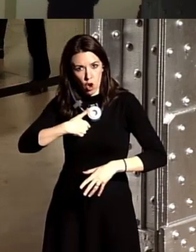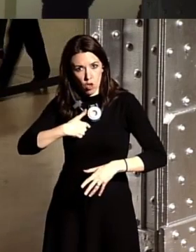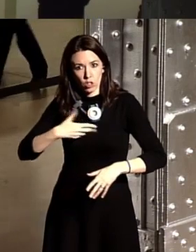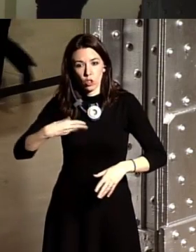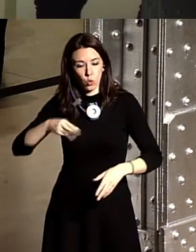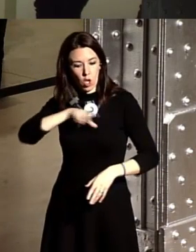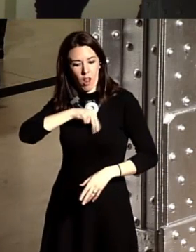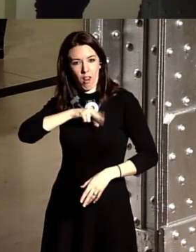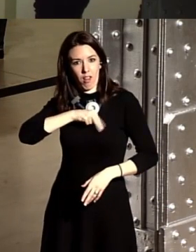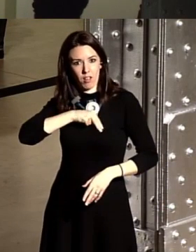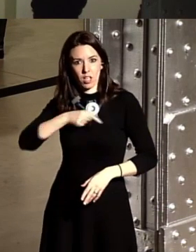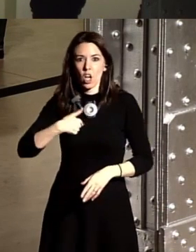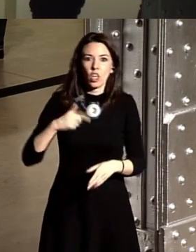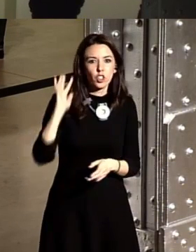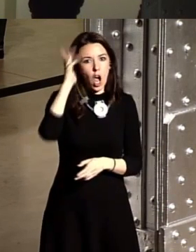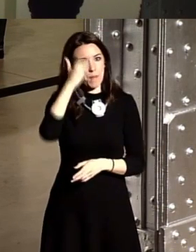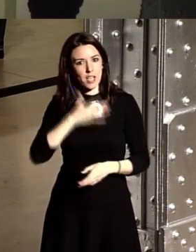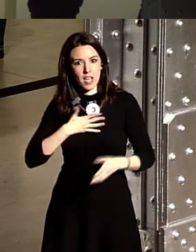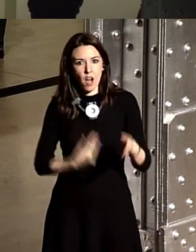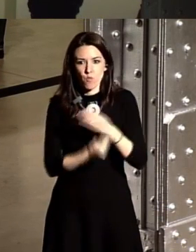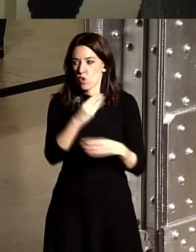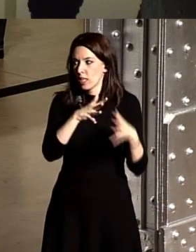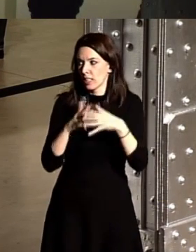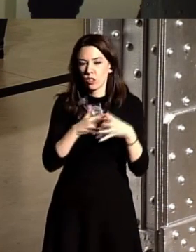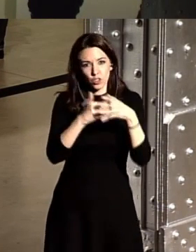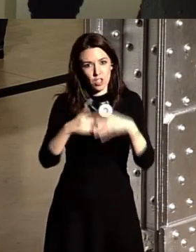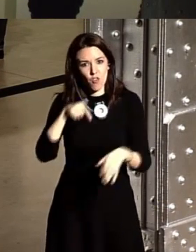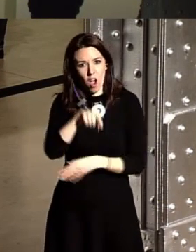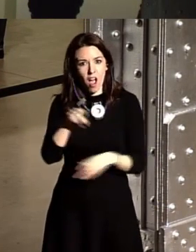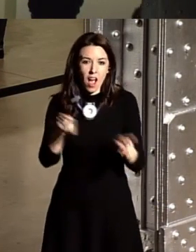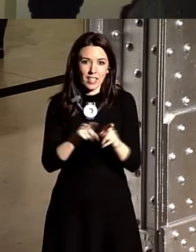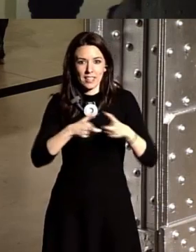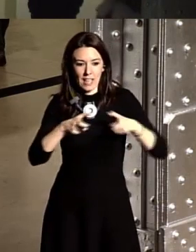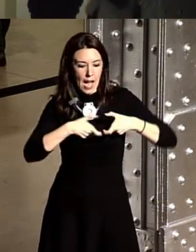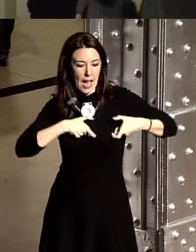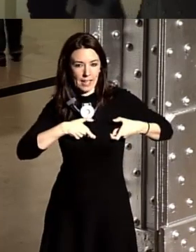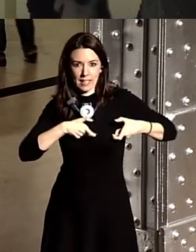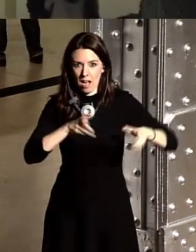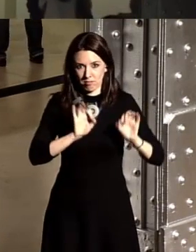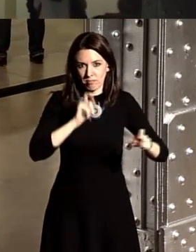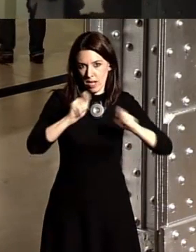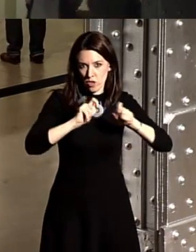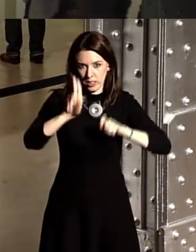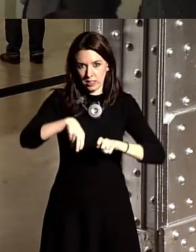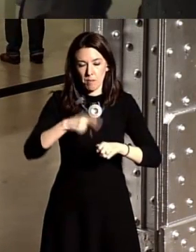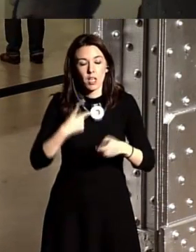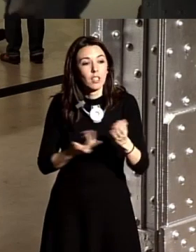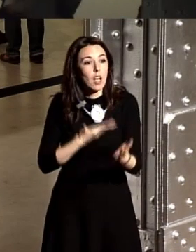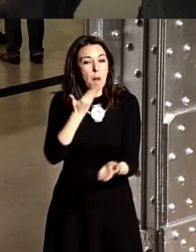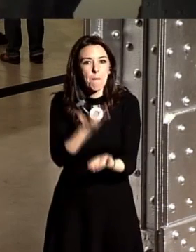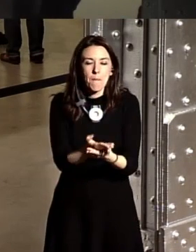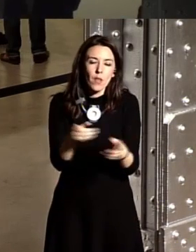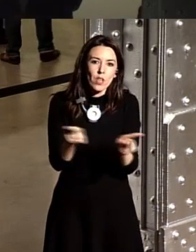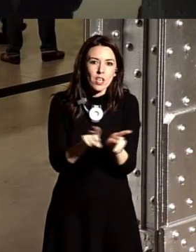credencial, así, soy americana de los Estados Unidos, aquí es mi tarjeta de prensa. Y fui y pedía como